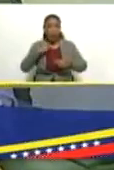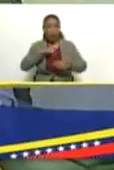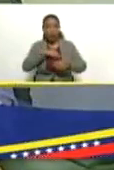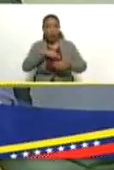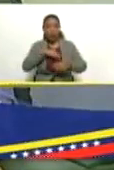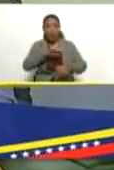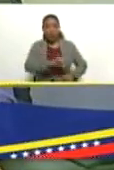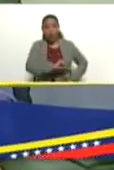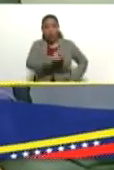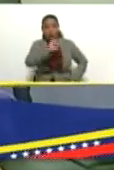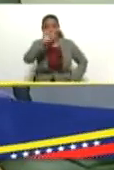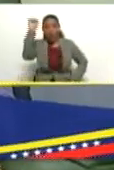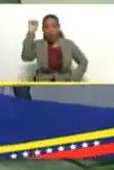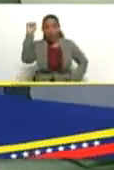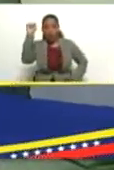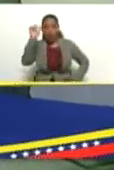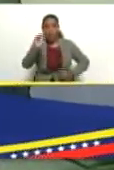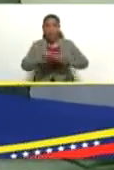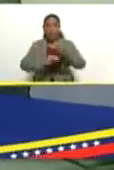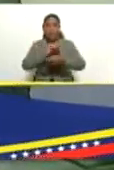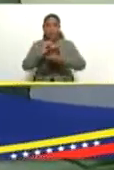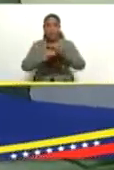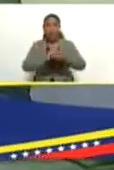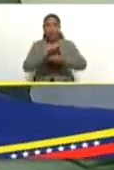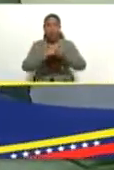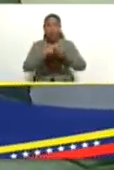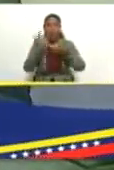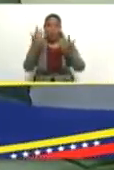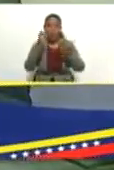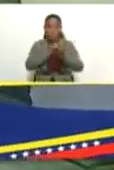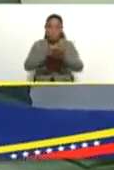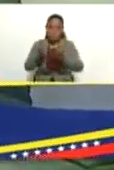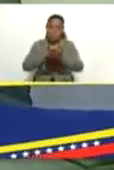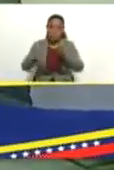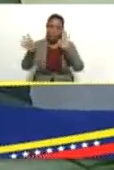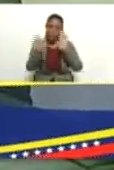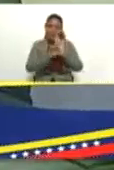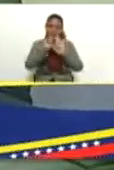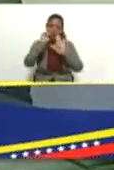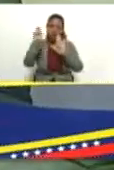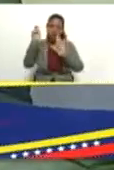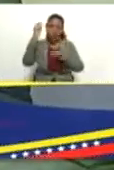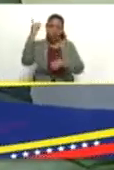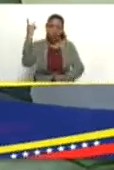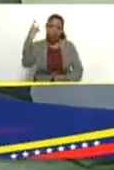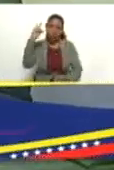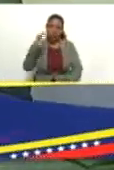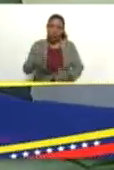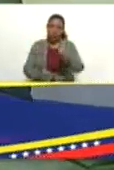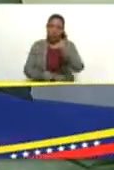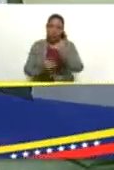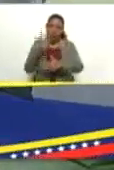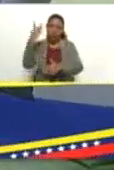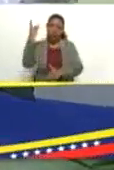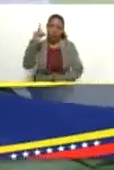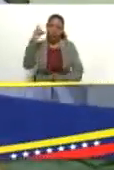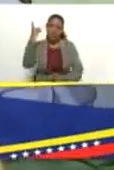libertador, llevó y escribió de puño y letra para la constitución de Bolivia, la fundación de Bolivia,